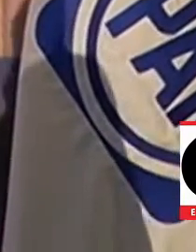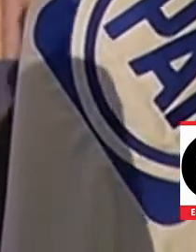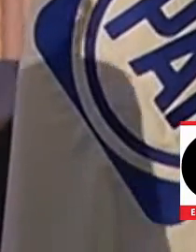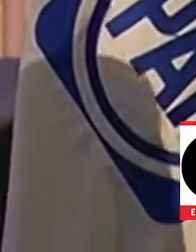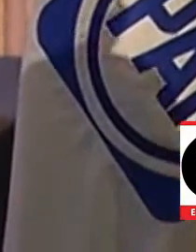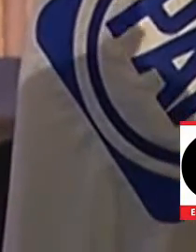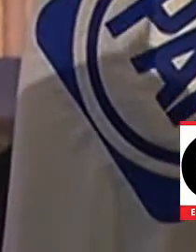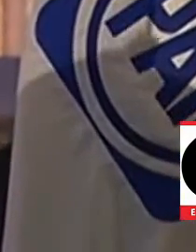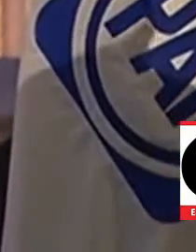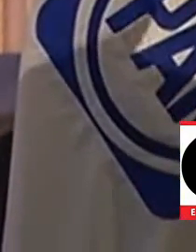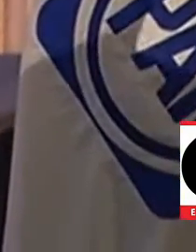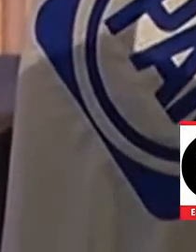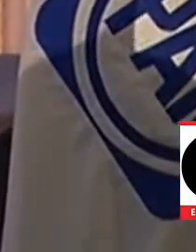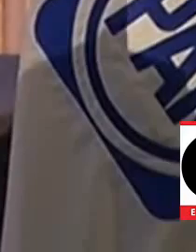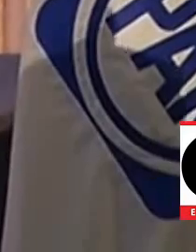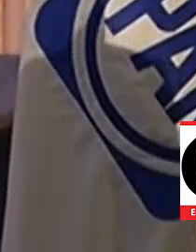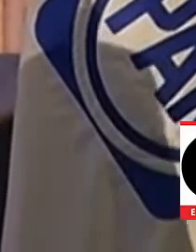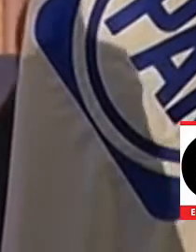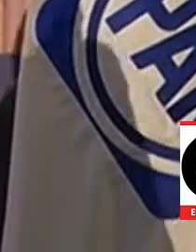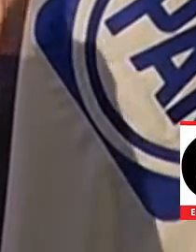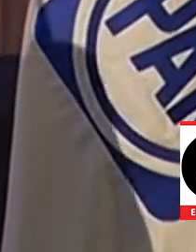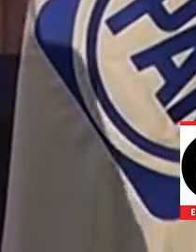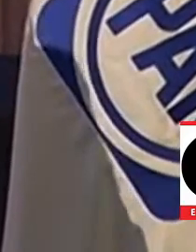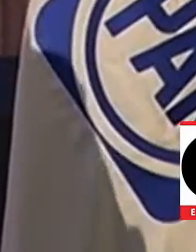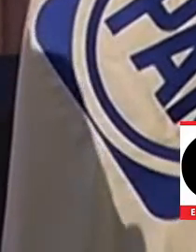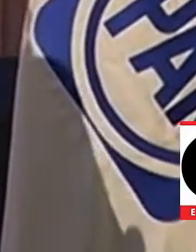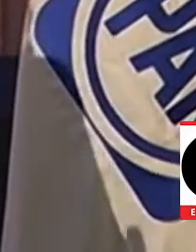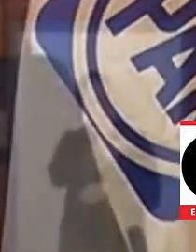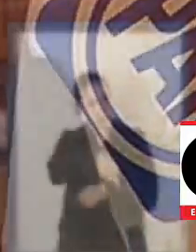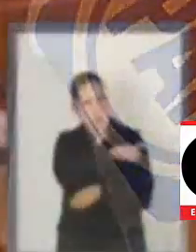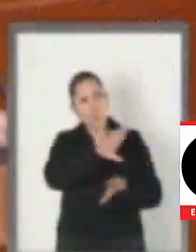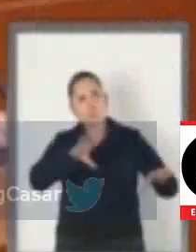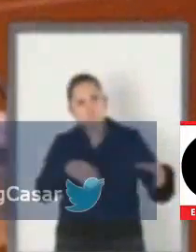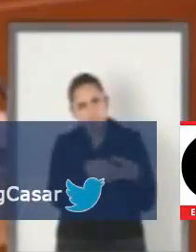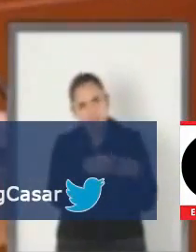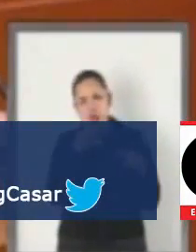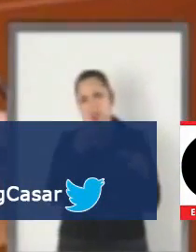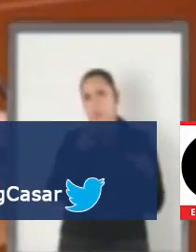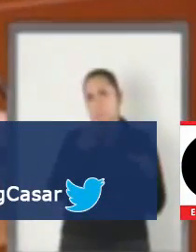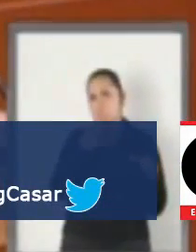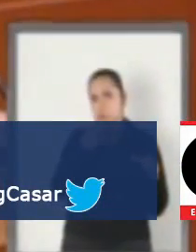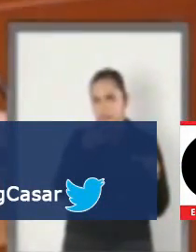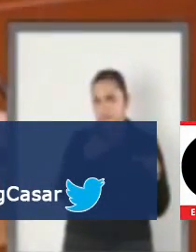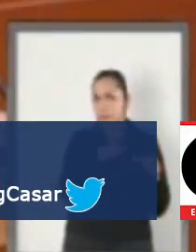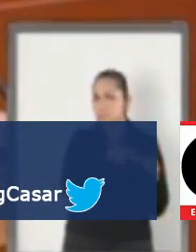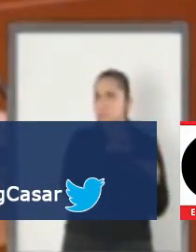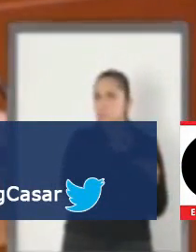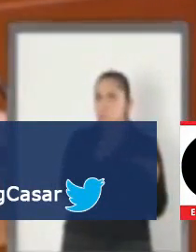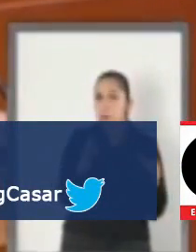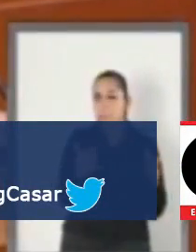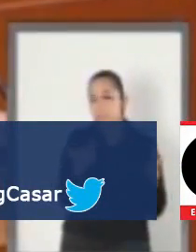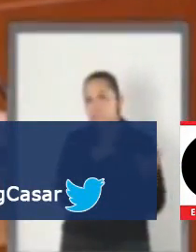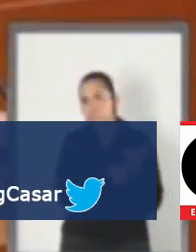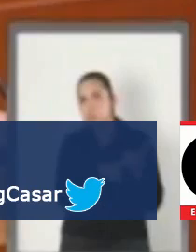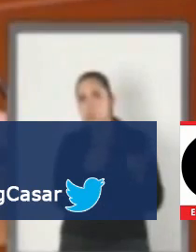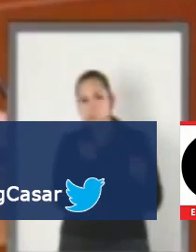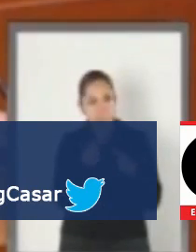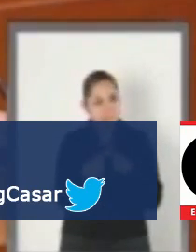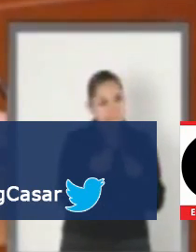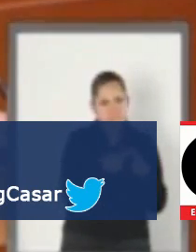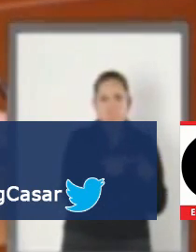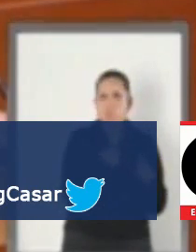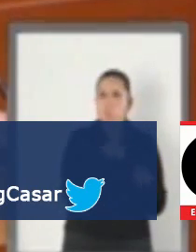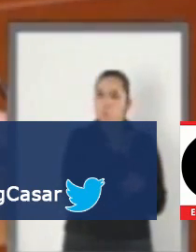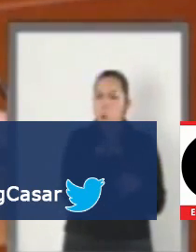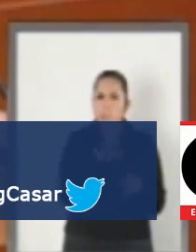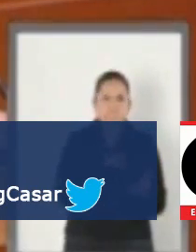empresarios cercanos al Priato. Podría poner el ejemplo de las concesiones en materia de telecomunicaciones que se dieron en esa época, y no